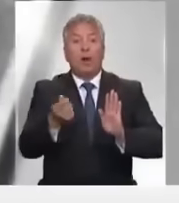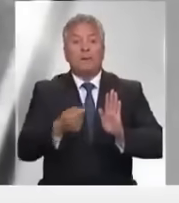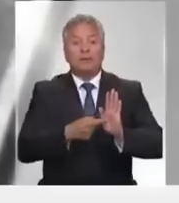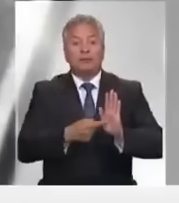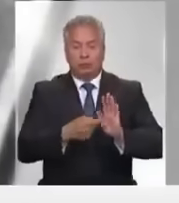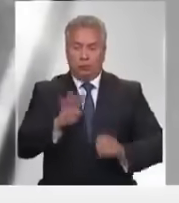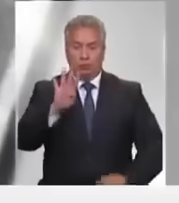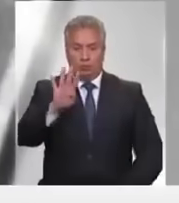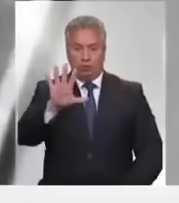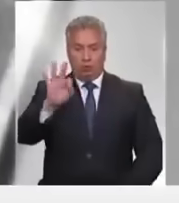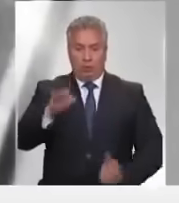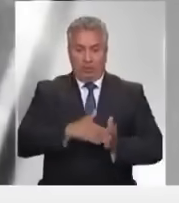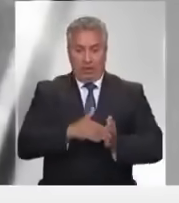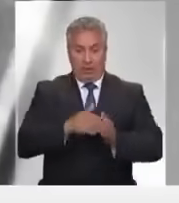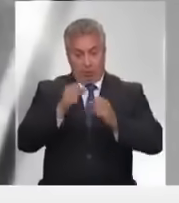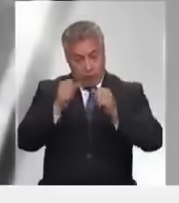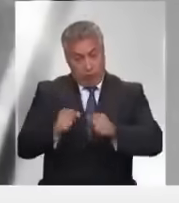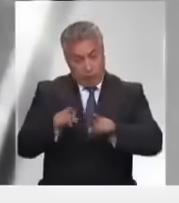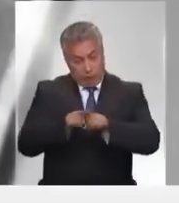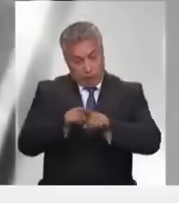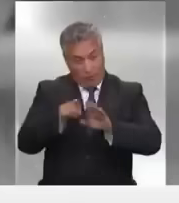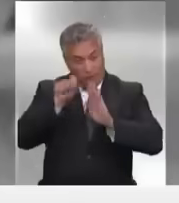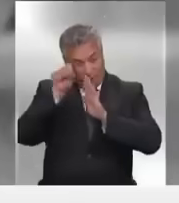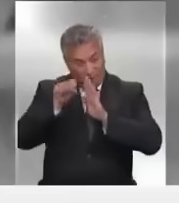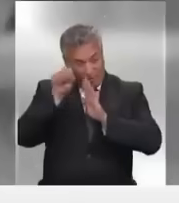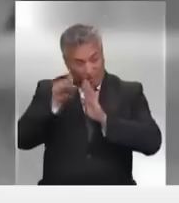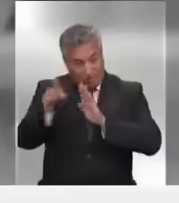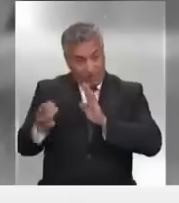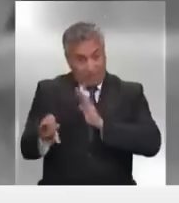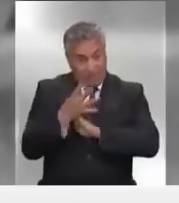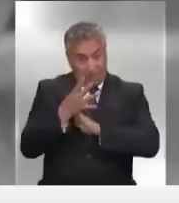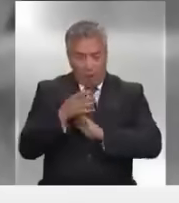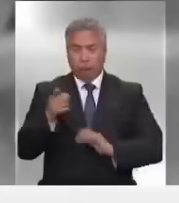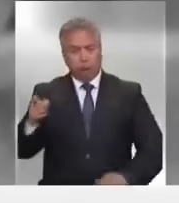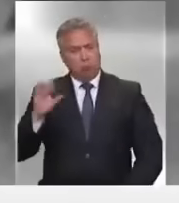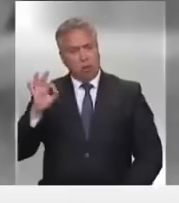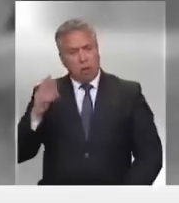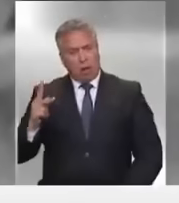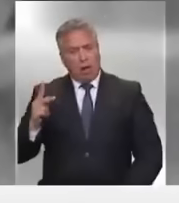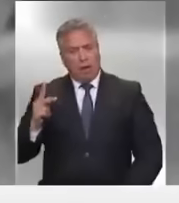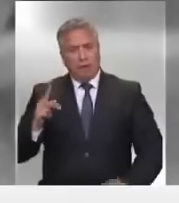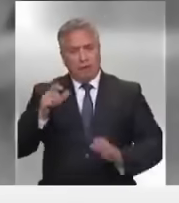450.000. ¿Me puedes mandar un video para ver la bicicleta? Ok.